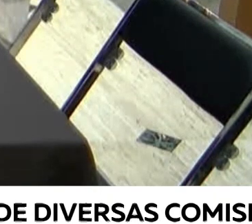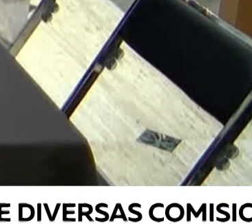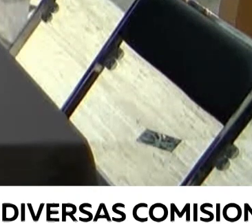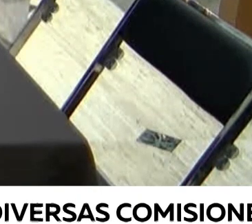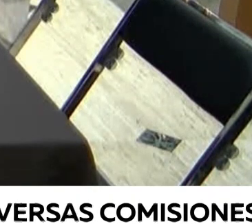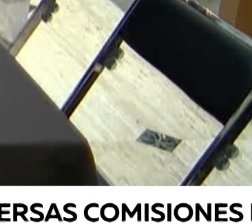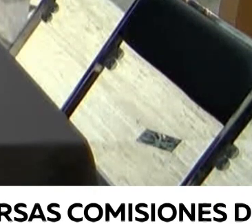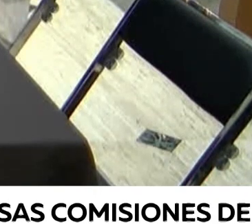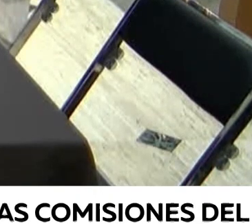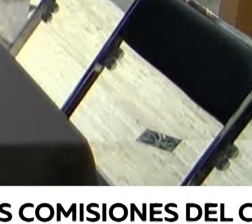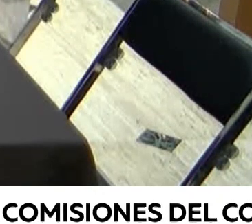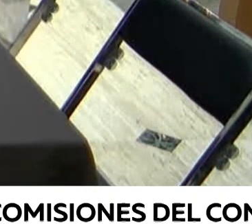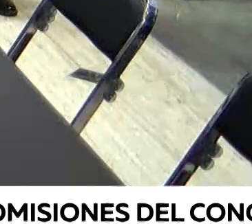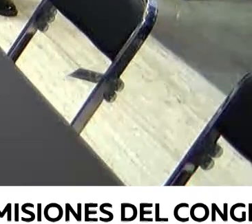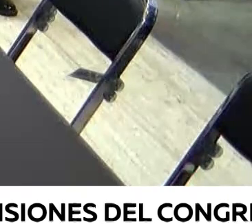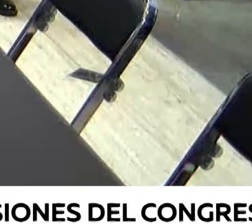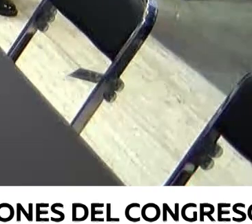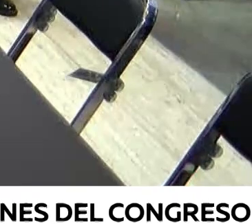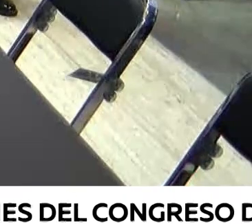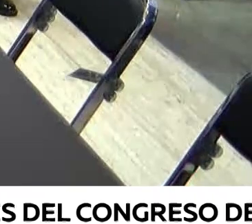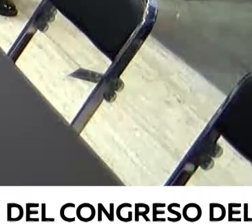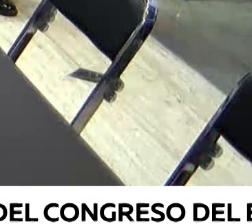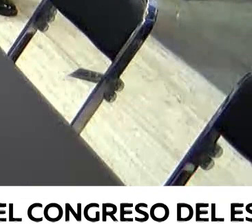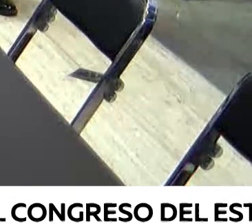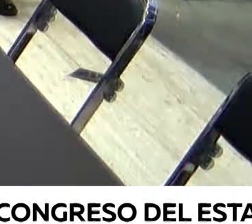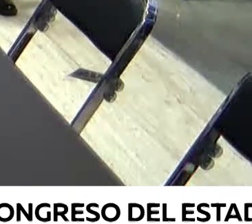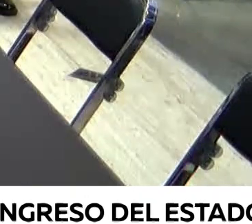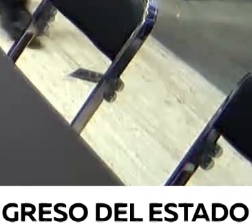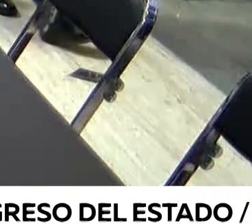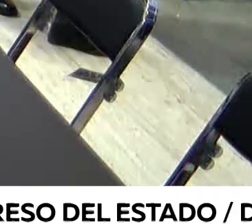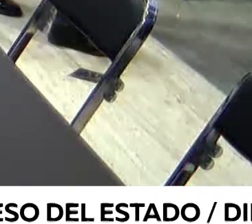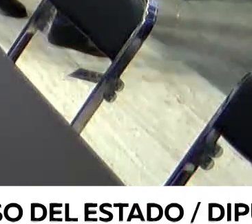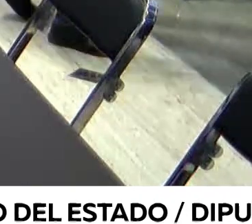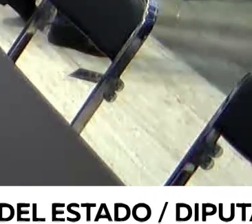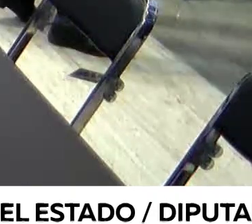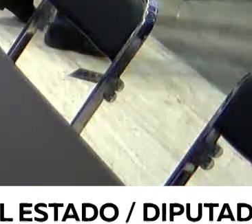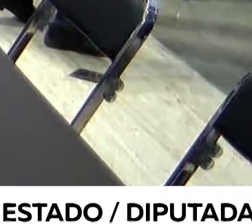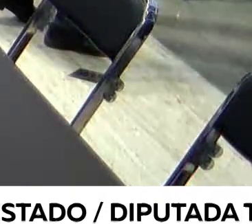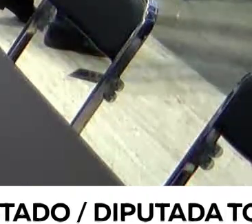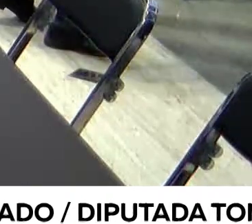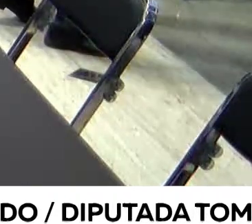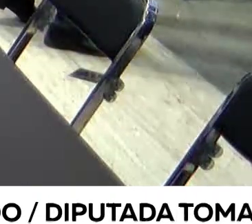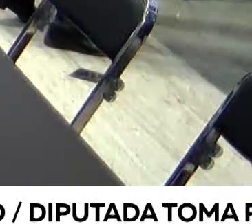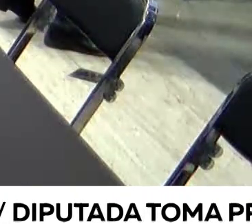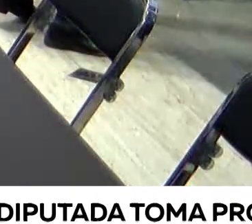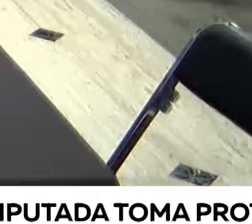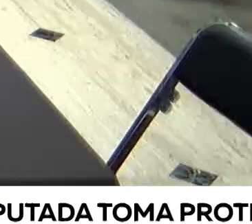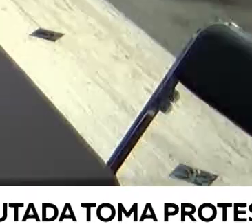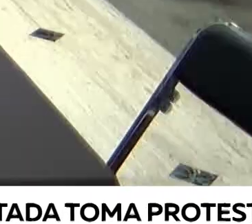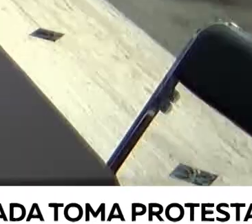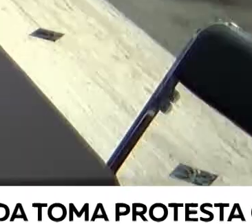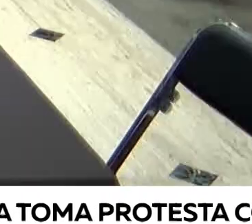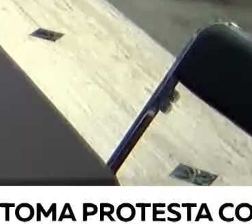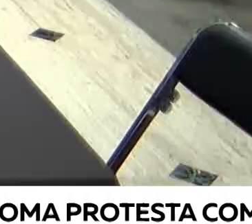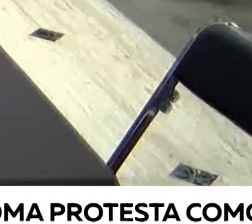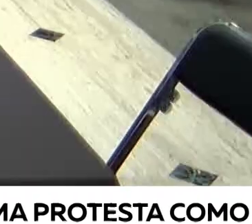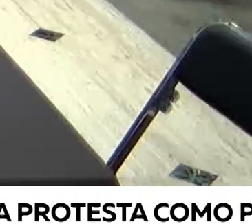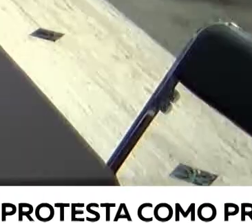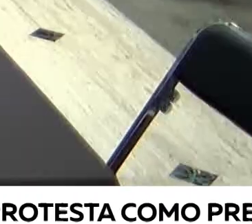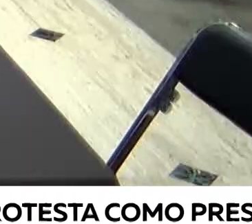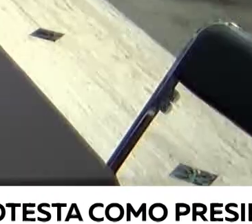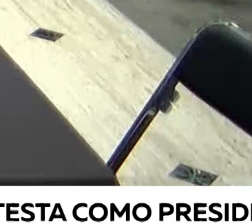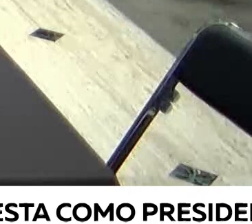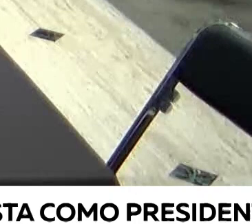Lilia Paloma Romo Gómez como vocal. En Comisión de Responsabilidades se integra Jorge Eduardo González Carranza como presidente. En Comisión de Asistencia